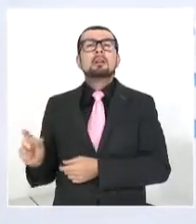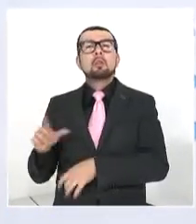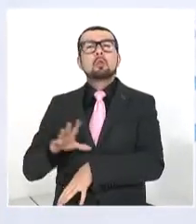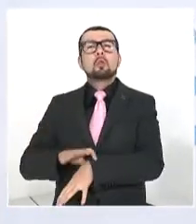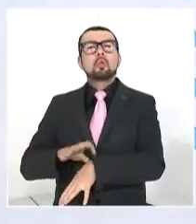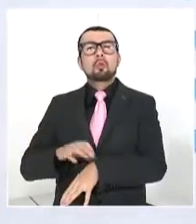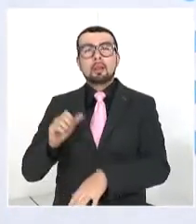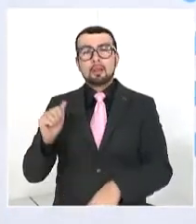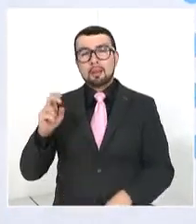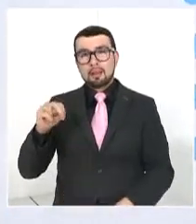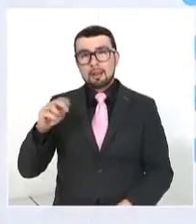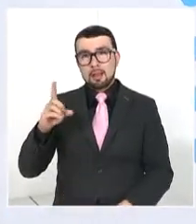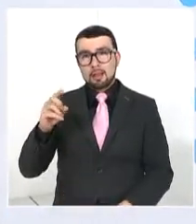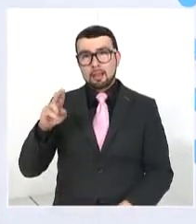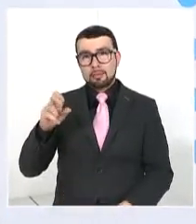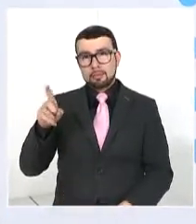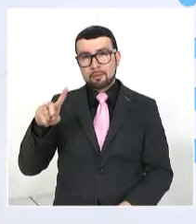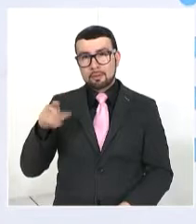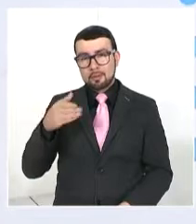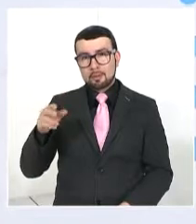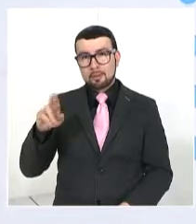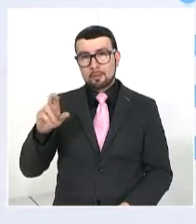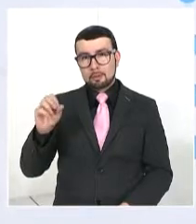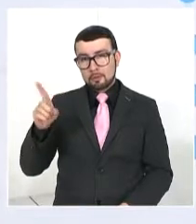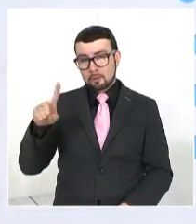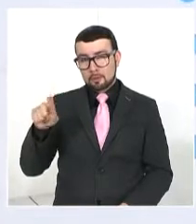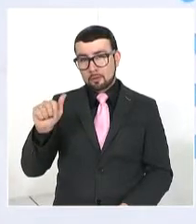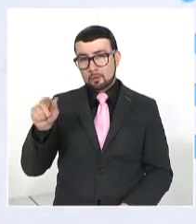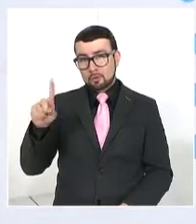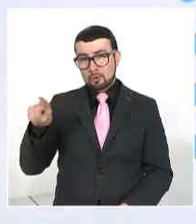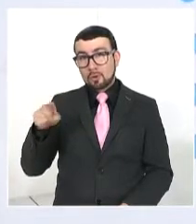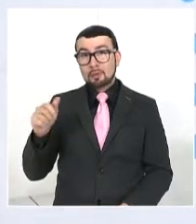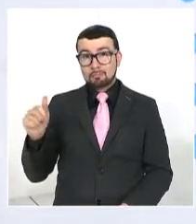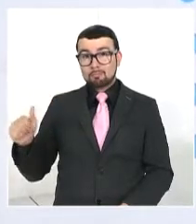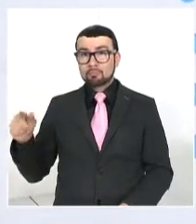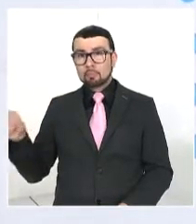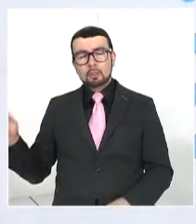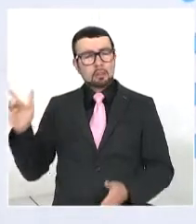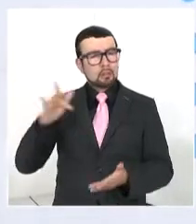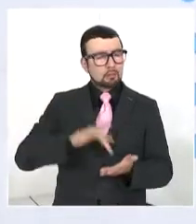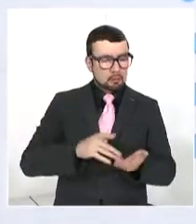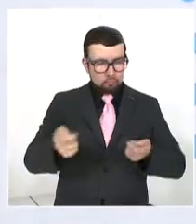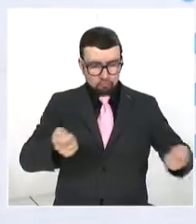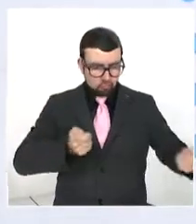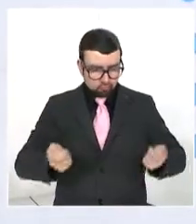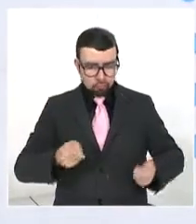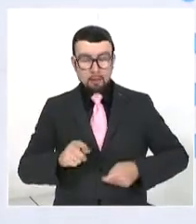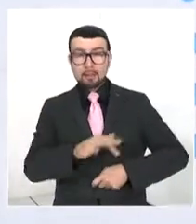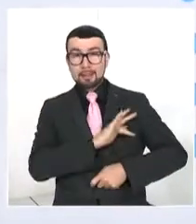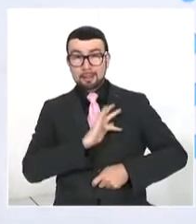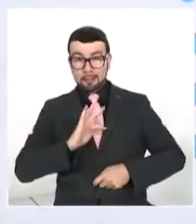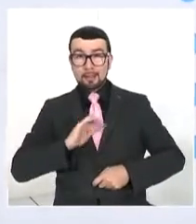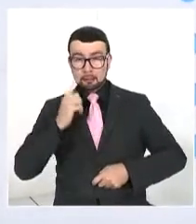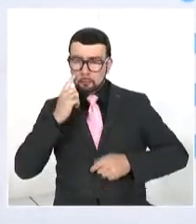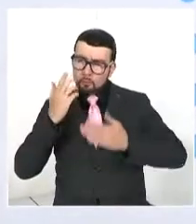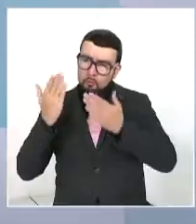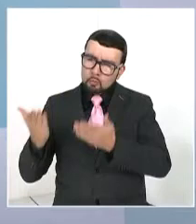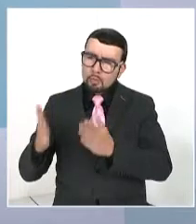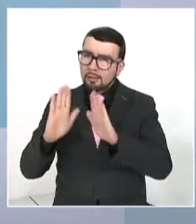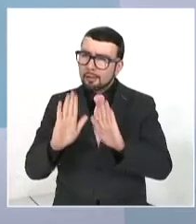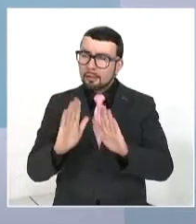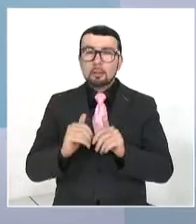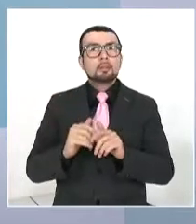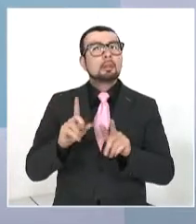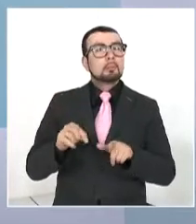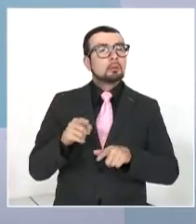doctor Andrés Felipe Rosas Cárdenas y de las terapias que hemos llevado